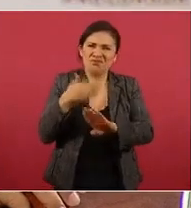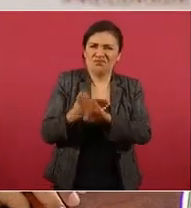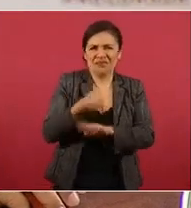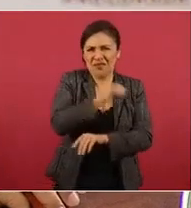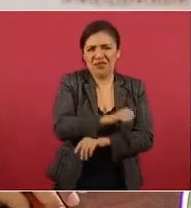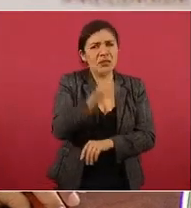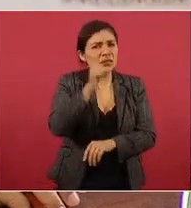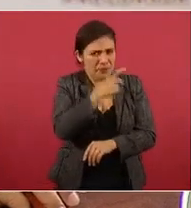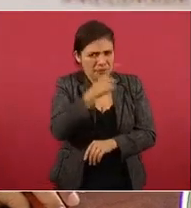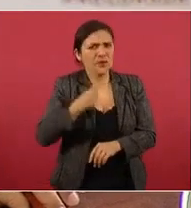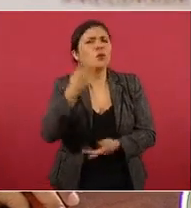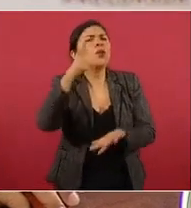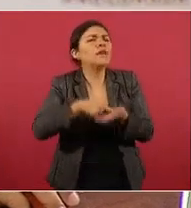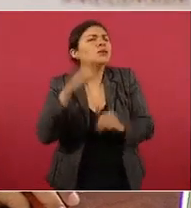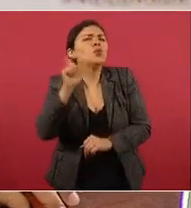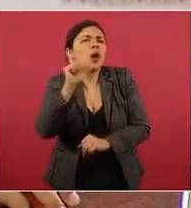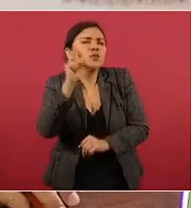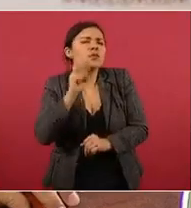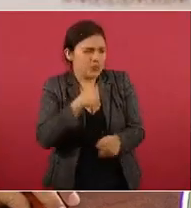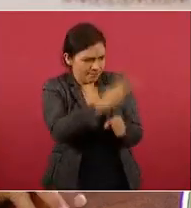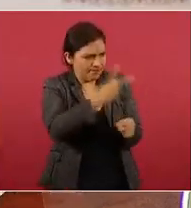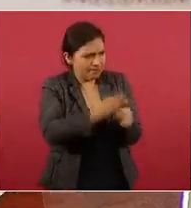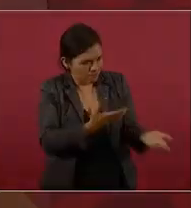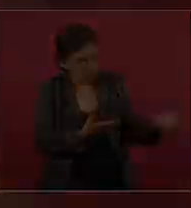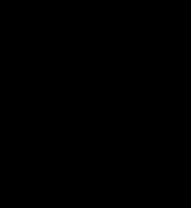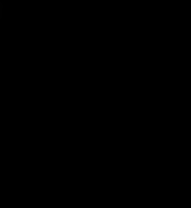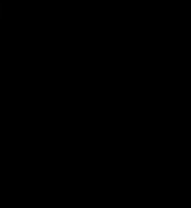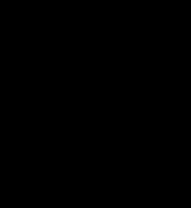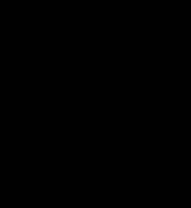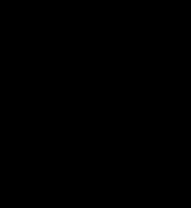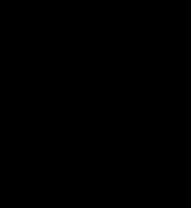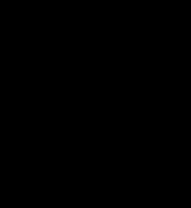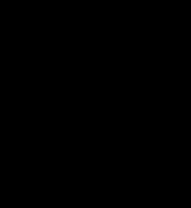deberían, vamos a invitarlos un día aquí, me voy a sentar yo.